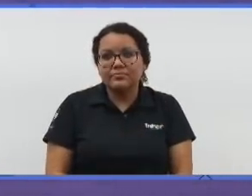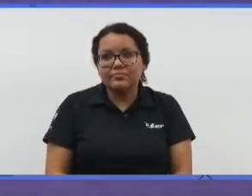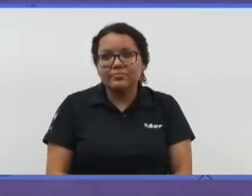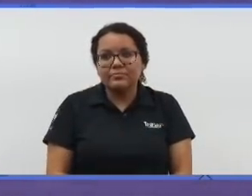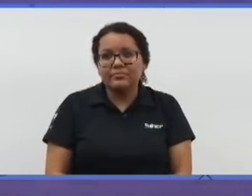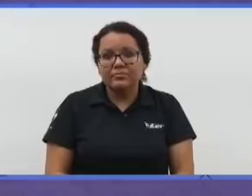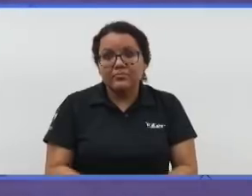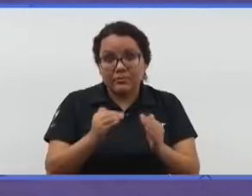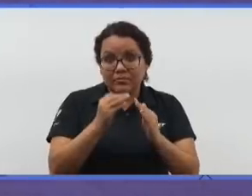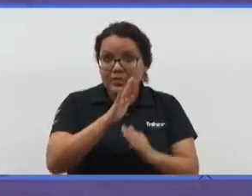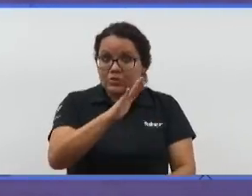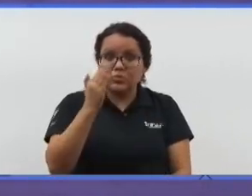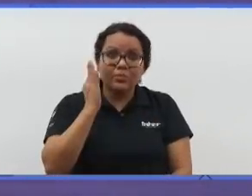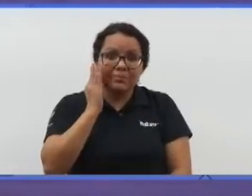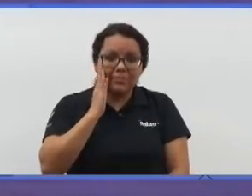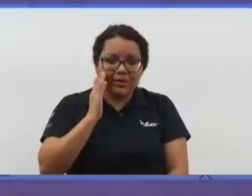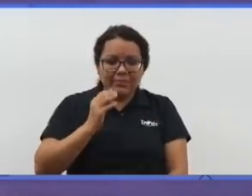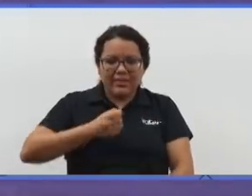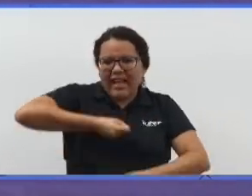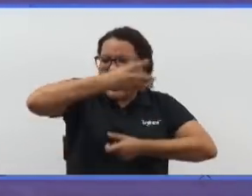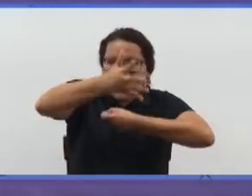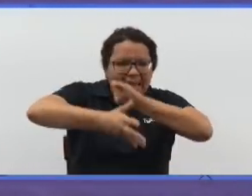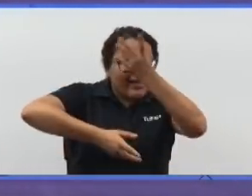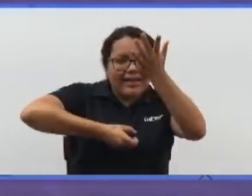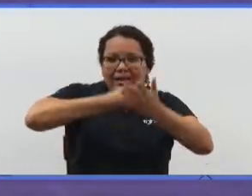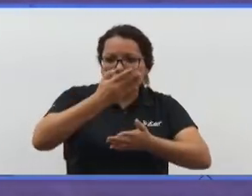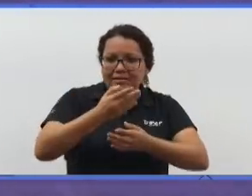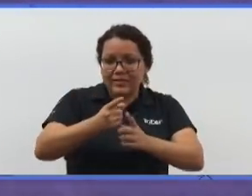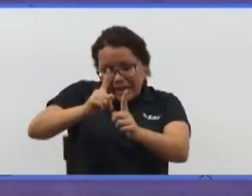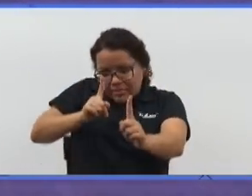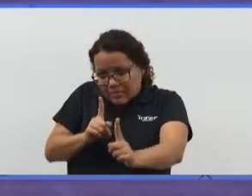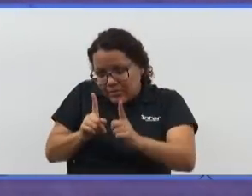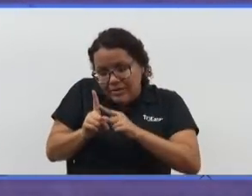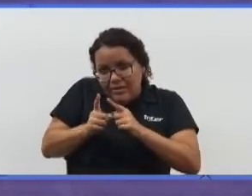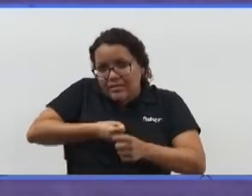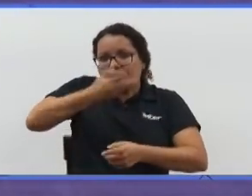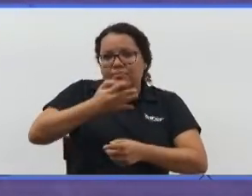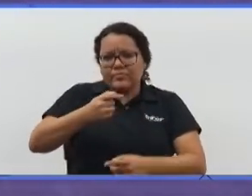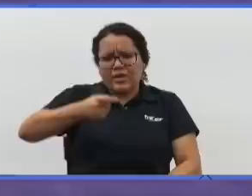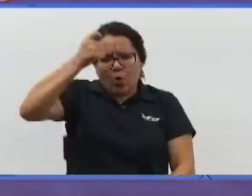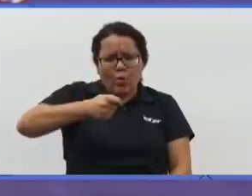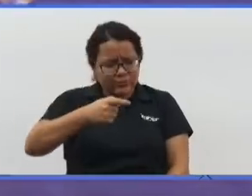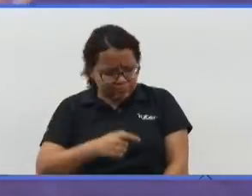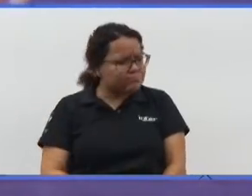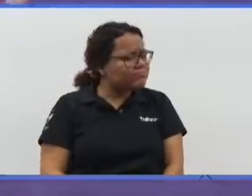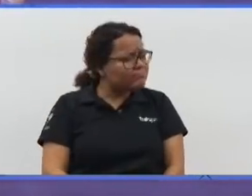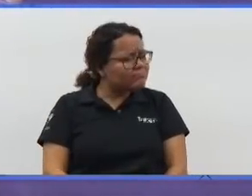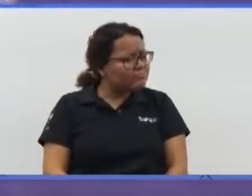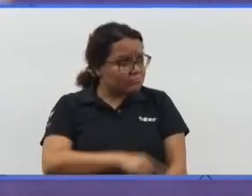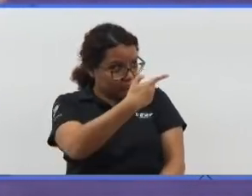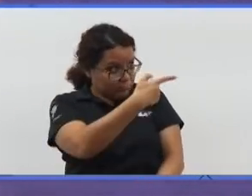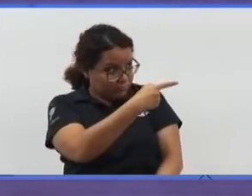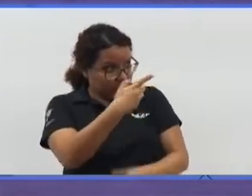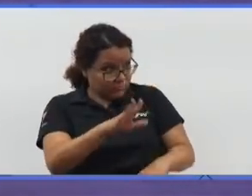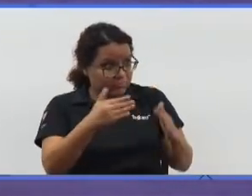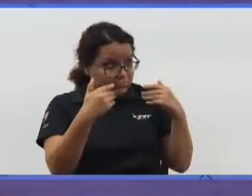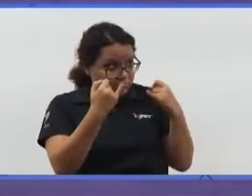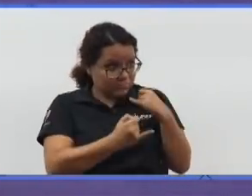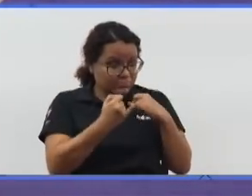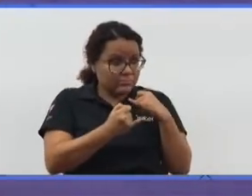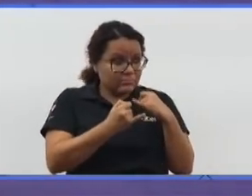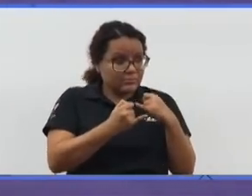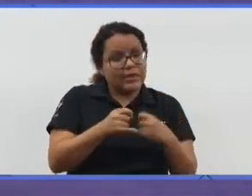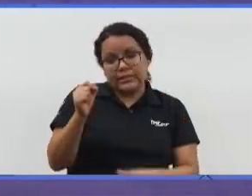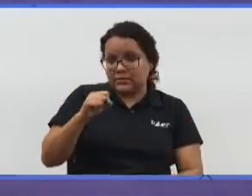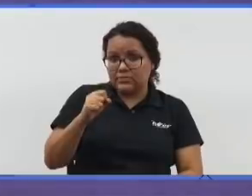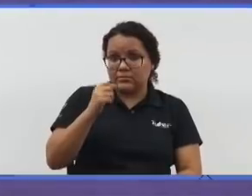la mamá de ella atrás estaba grita y de repente ese voltaire juez y le dice bueno ya terminó con sus técnicos lo que tiene que ser